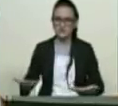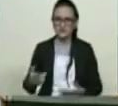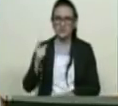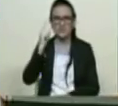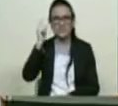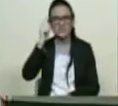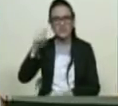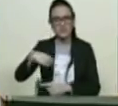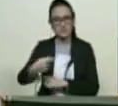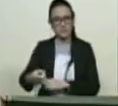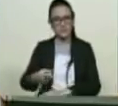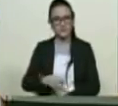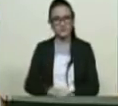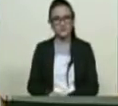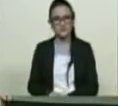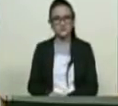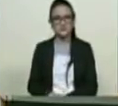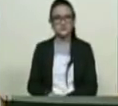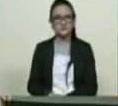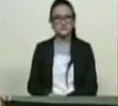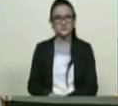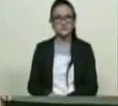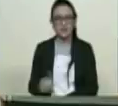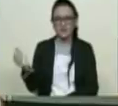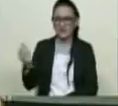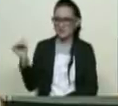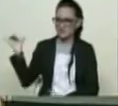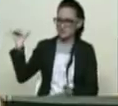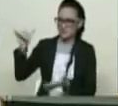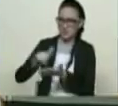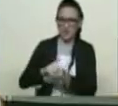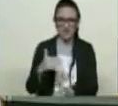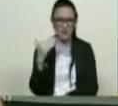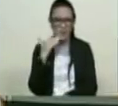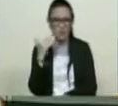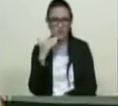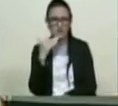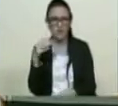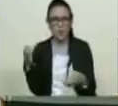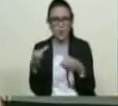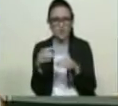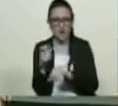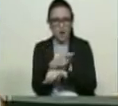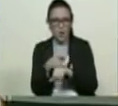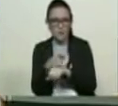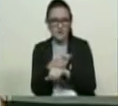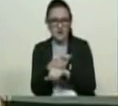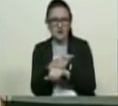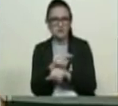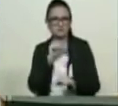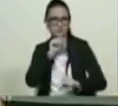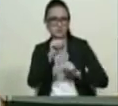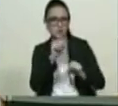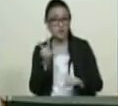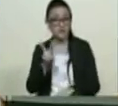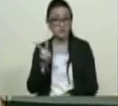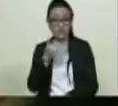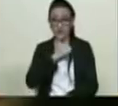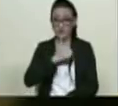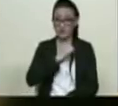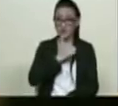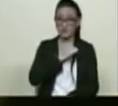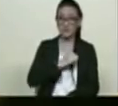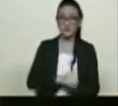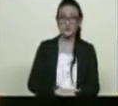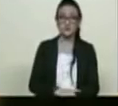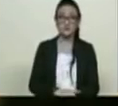después? Van a traer los portaaviones de Estados Unidos y van a bajar una junta de gobierno y los venezolanos nos las vamos a calar.